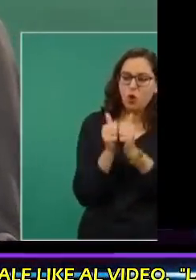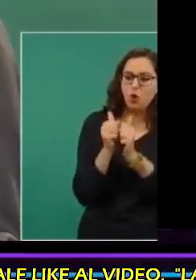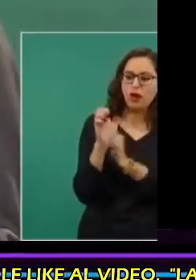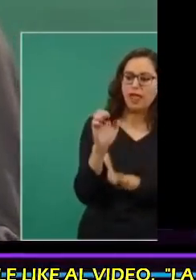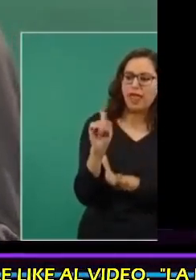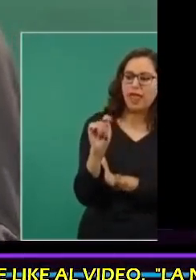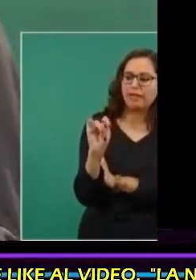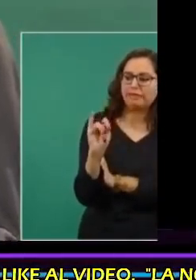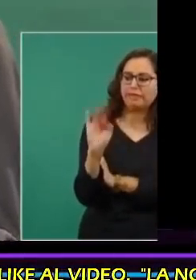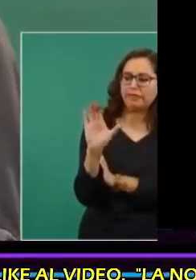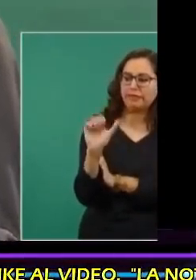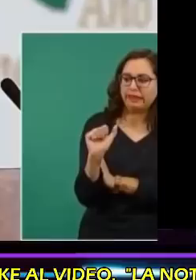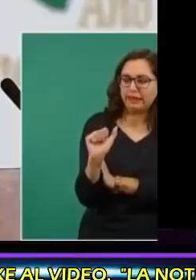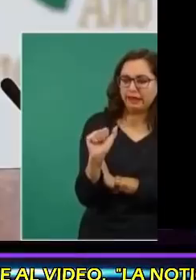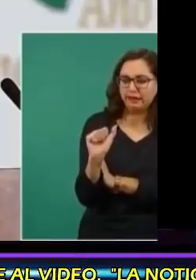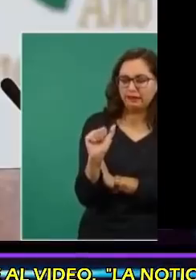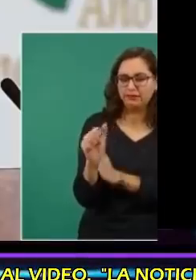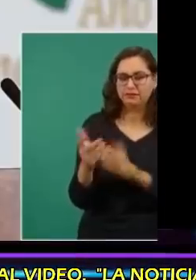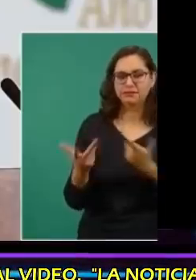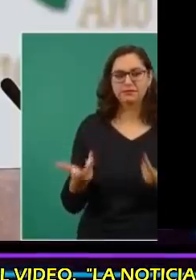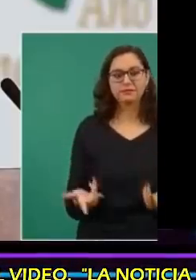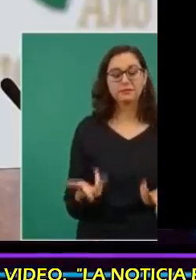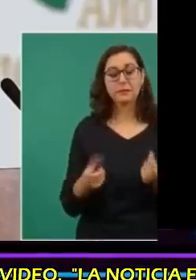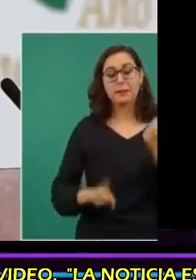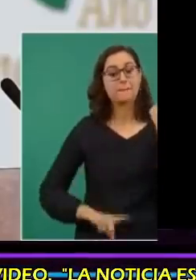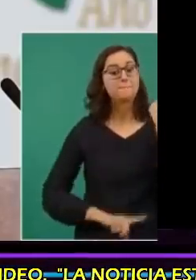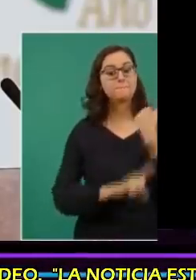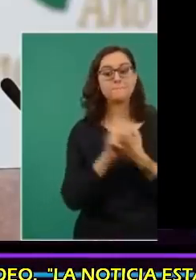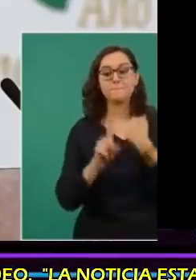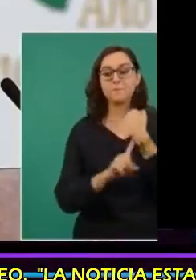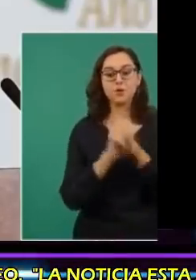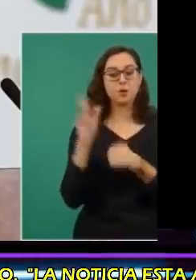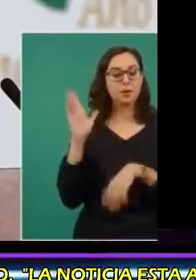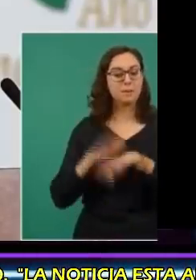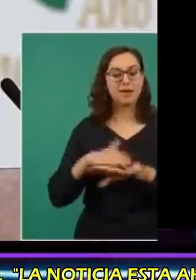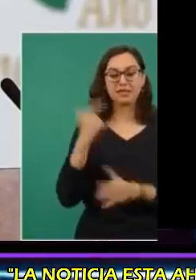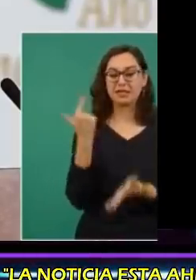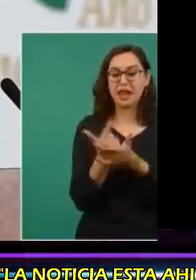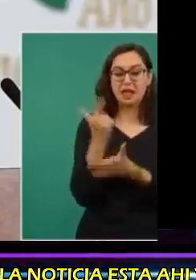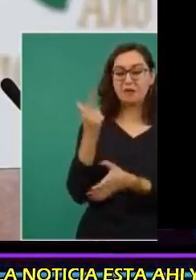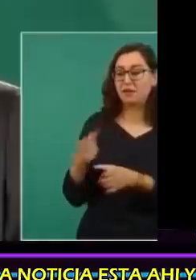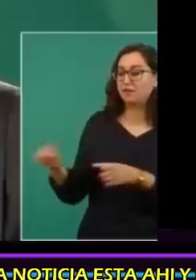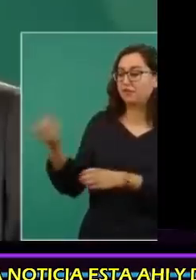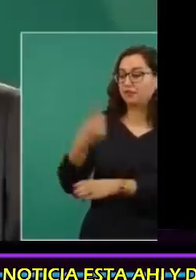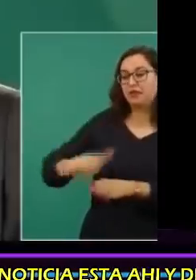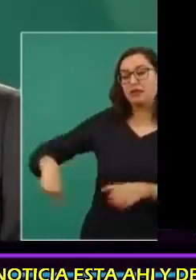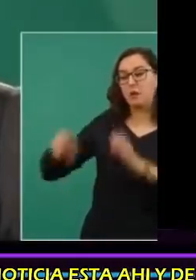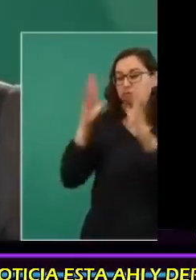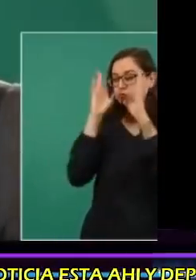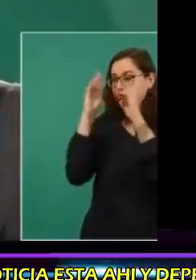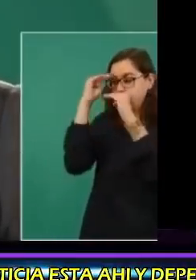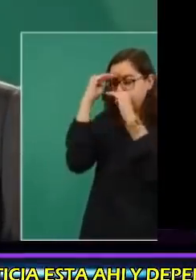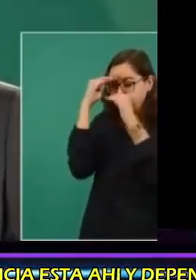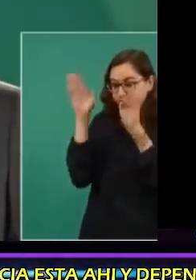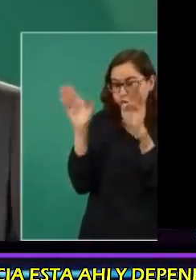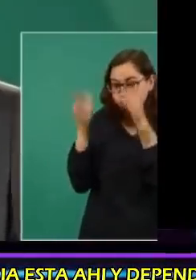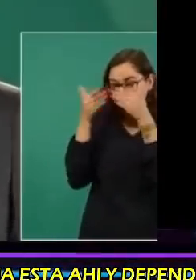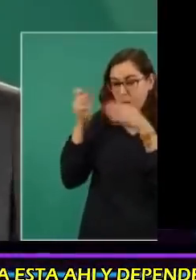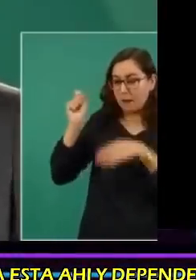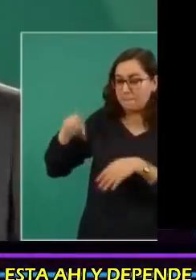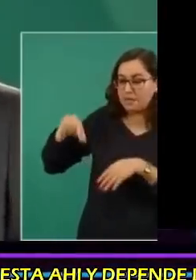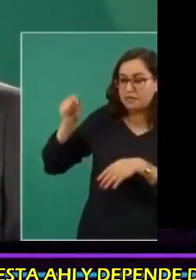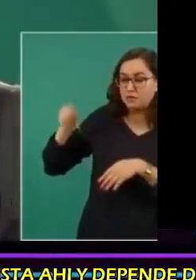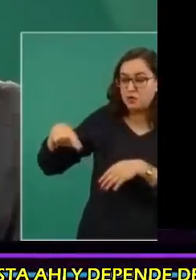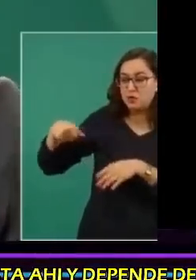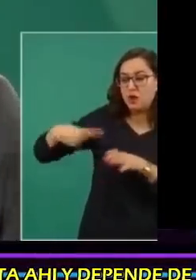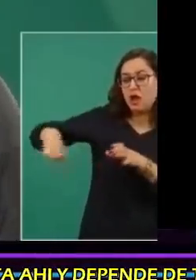el problema siempre lo he dicho del conservadurismo es que su doctrina es